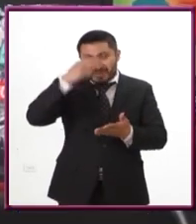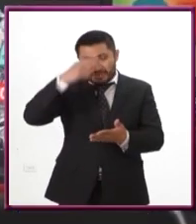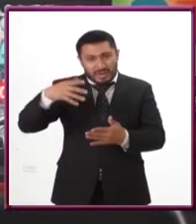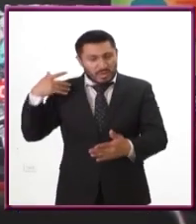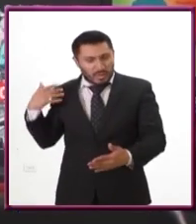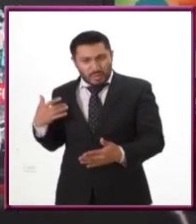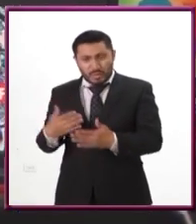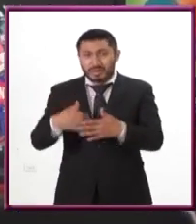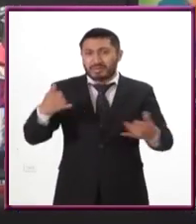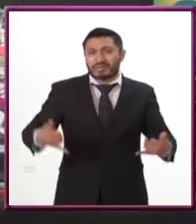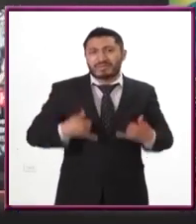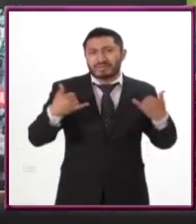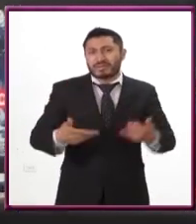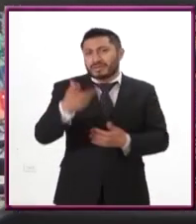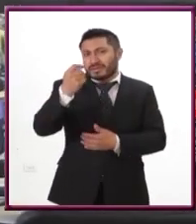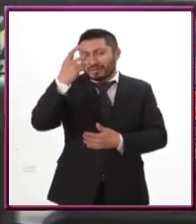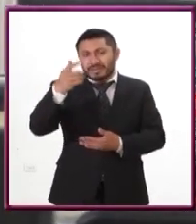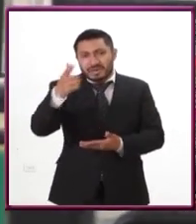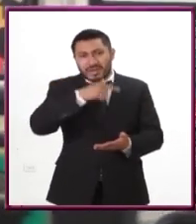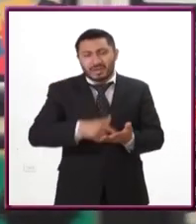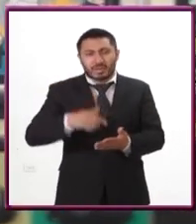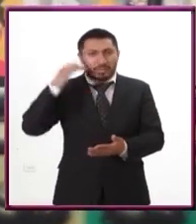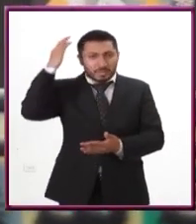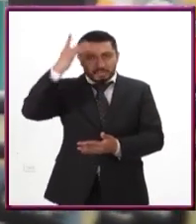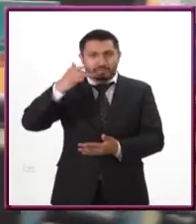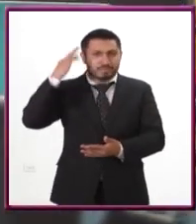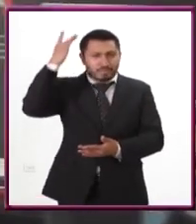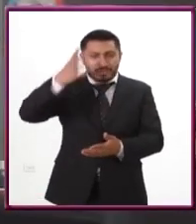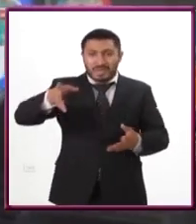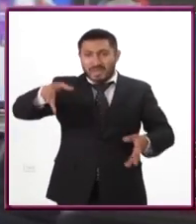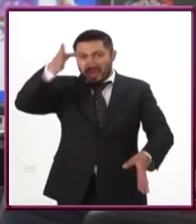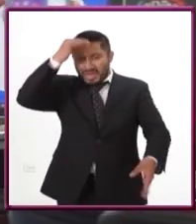tiempo. Jóvenes en TV, un espacio de